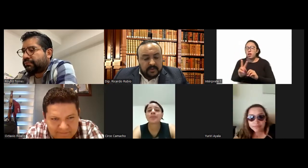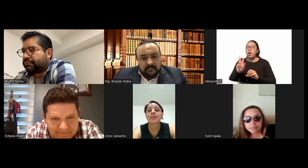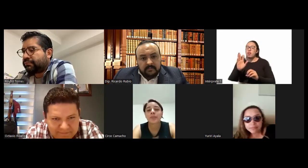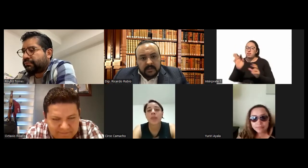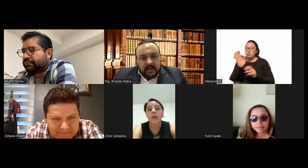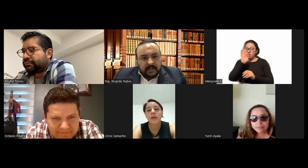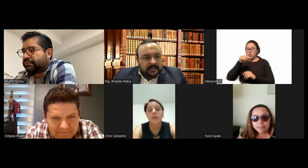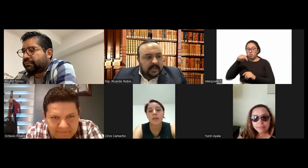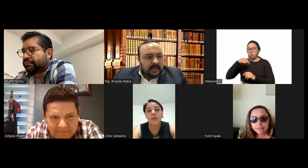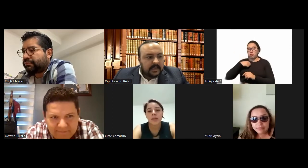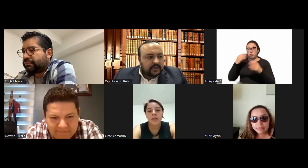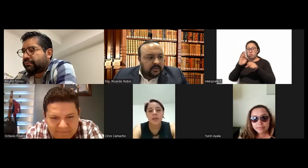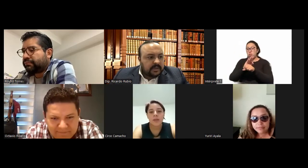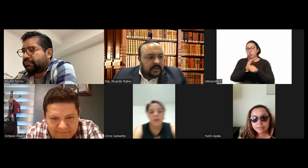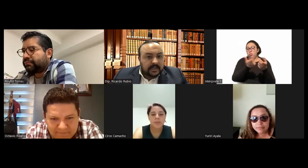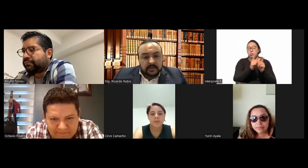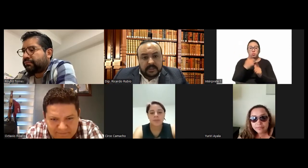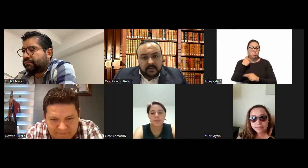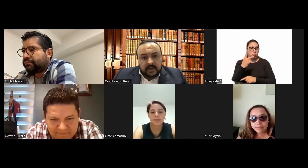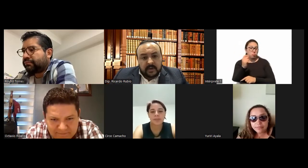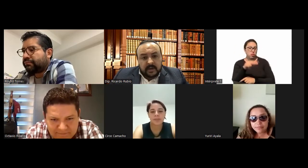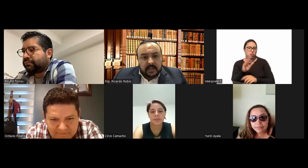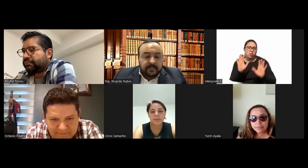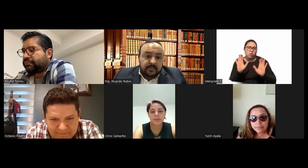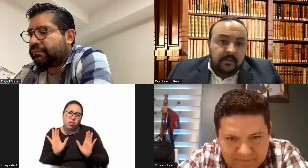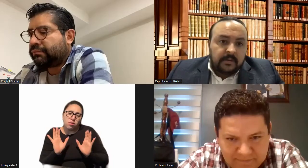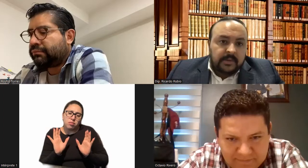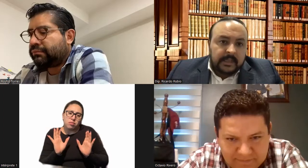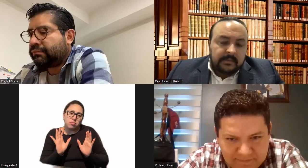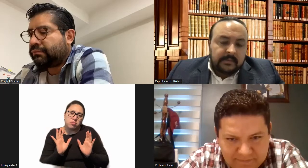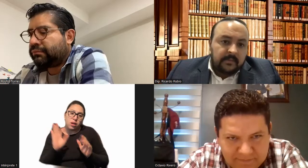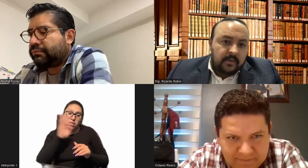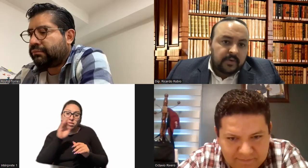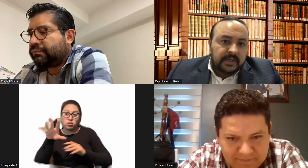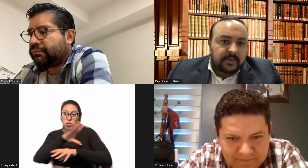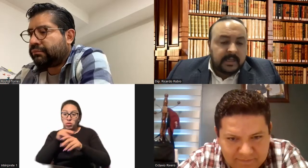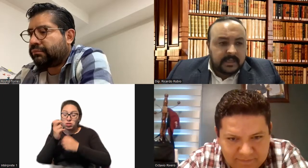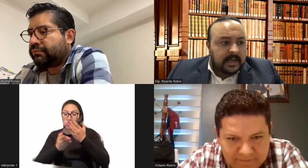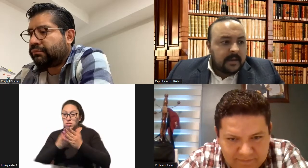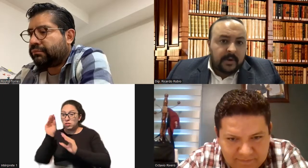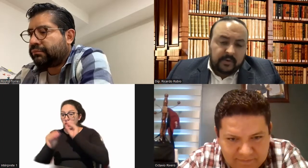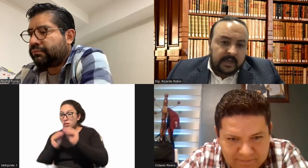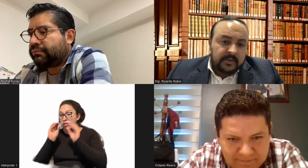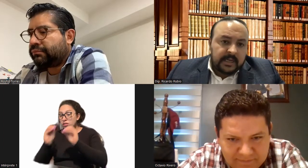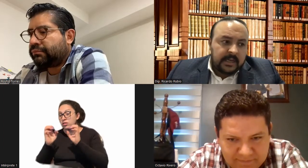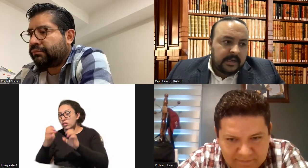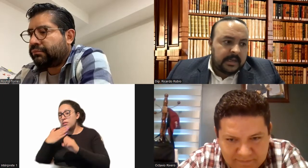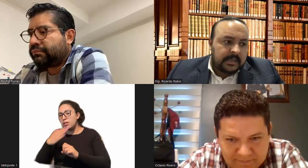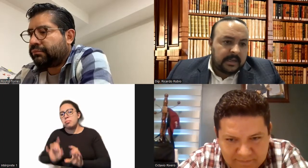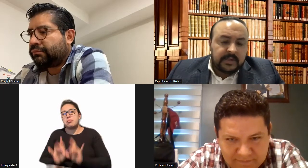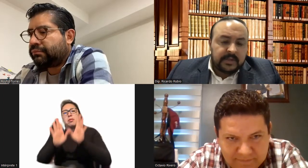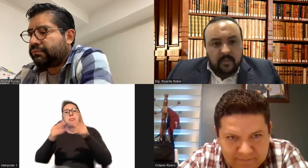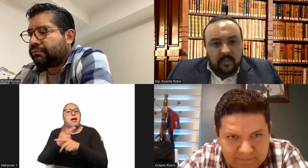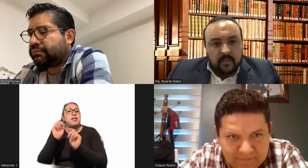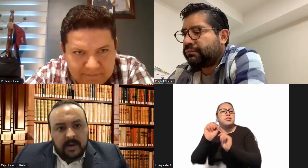acuerdo, pues sí, la verdad es que si son casualidades, pues bueno, diputada, ni modo, pues son casualidades, pero lo cierto es que